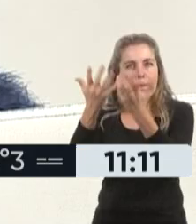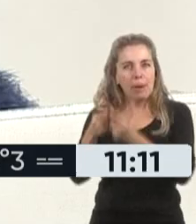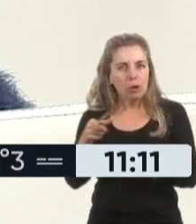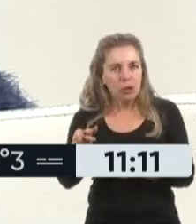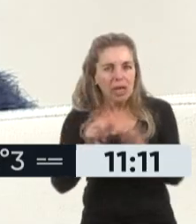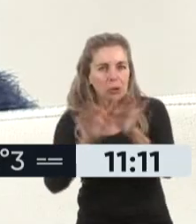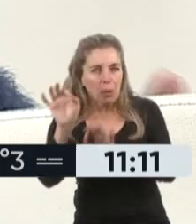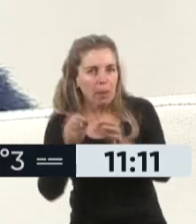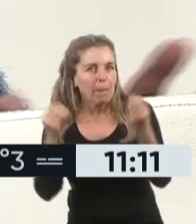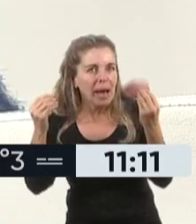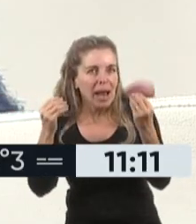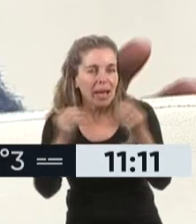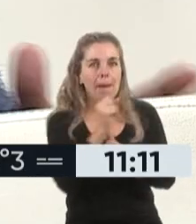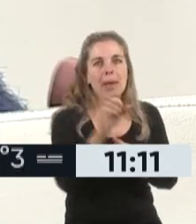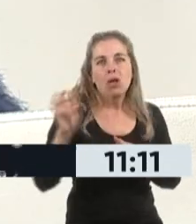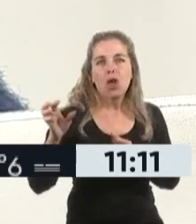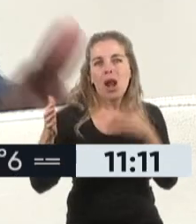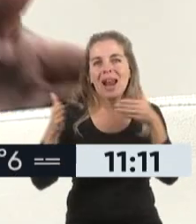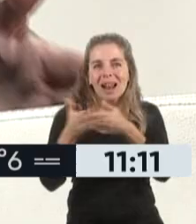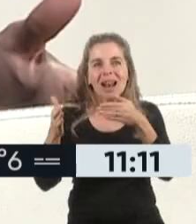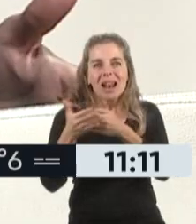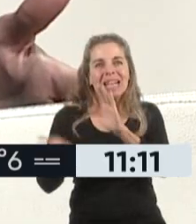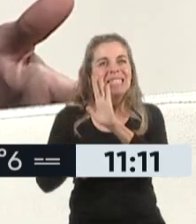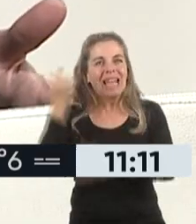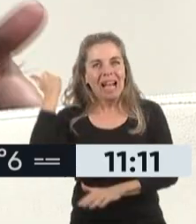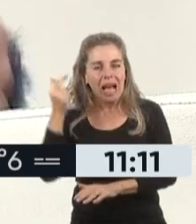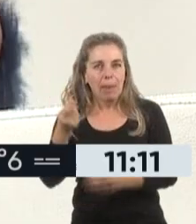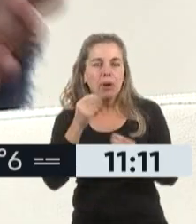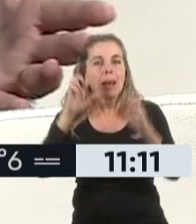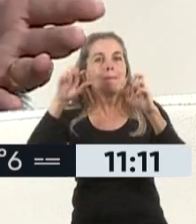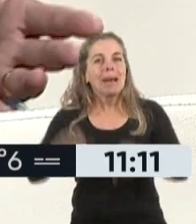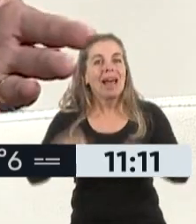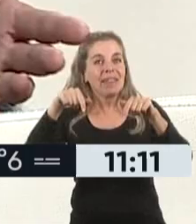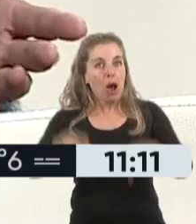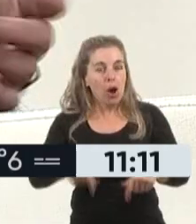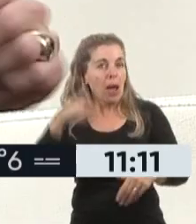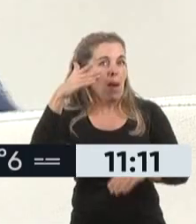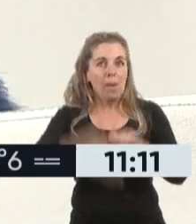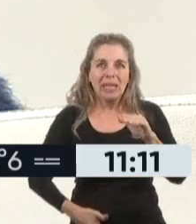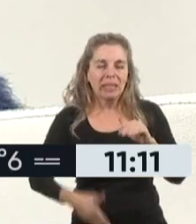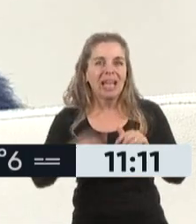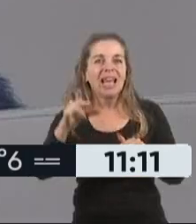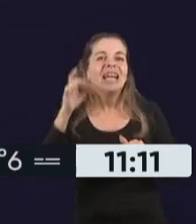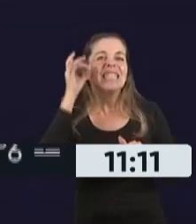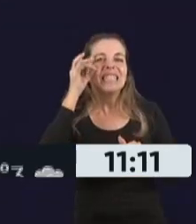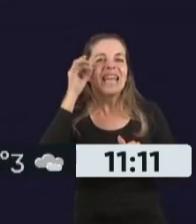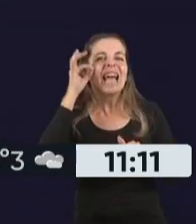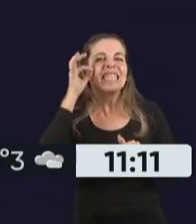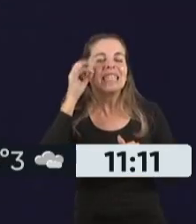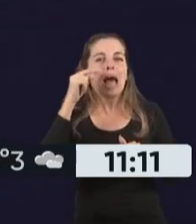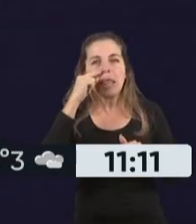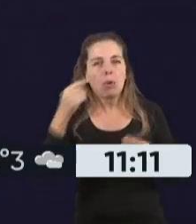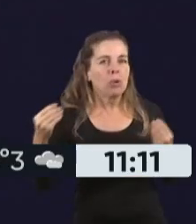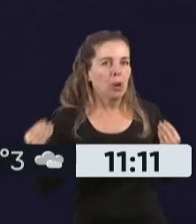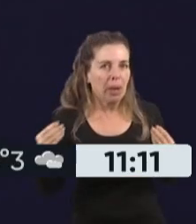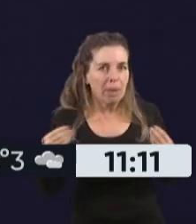del cepo teniendo en cuenta que el actual programa vence el 30 de junio? ¿Qué va a pasar después de ese día? Gracias. Bueno, a ver, son cosas